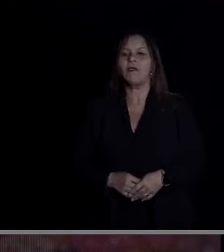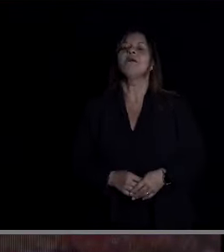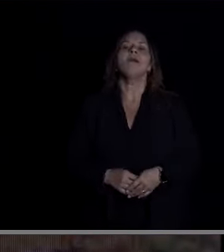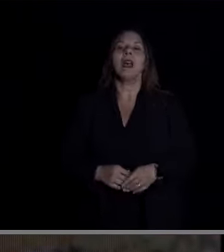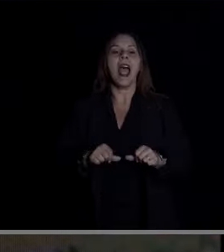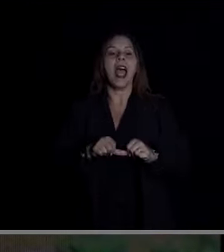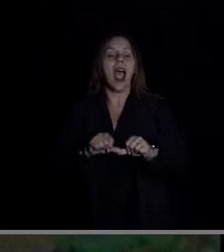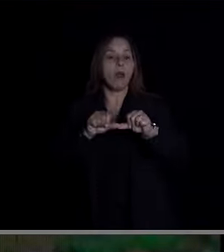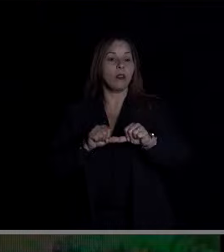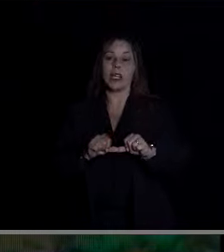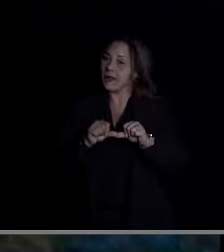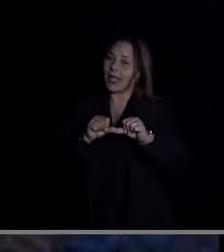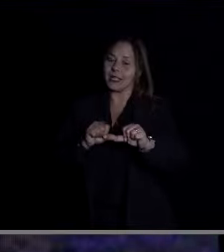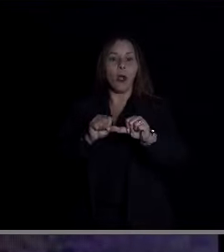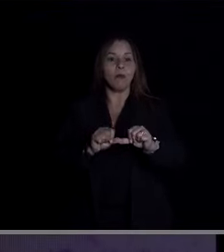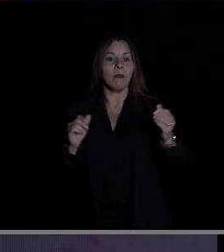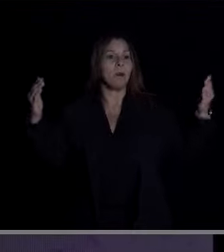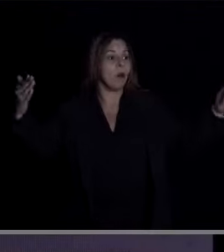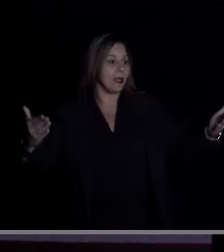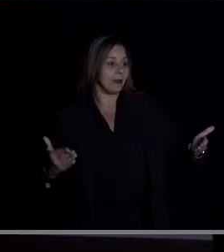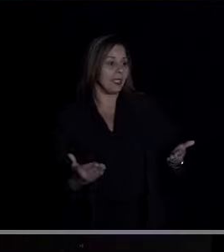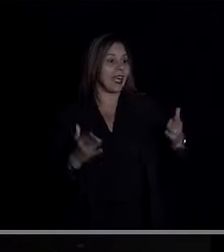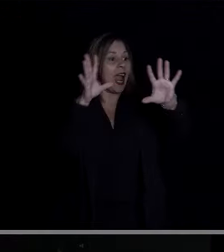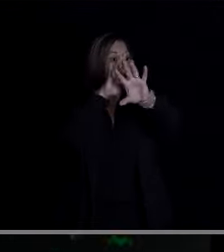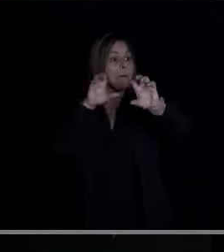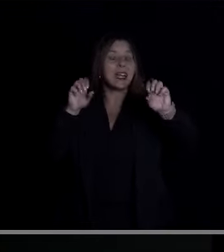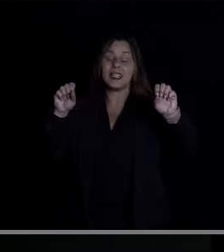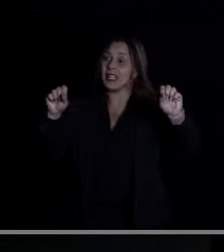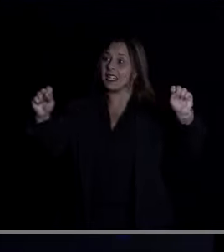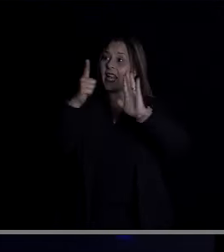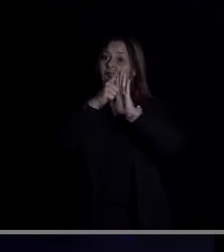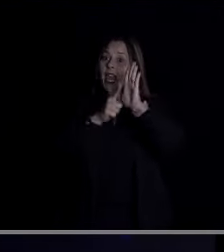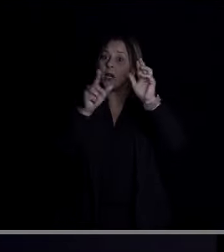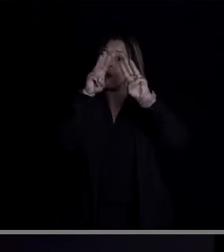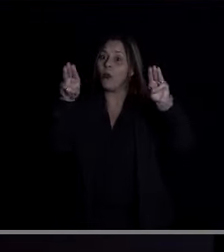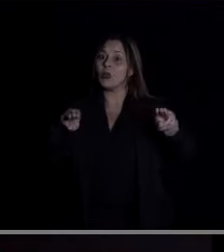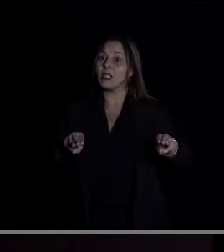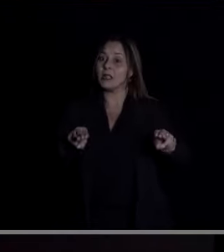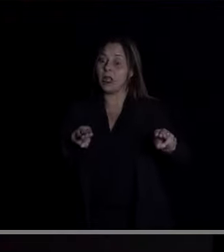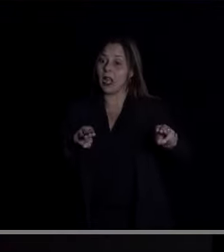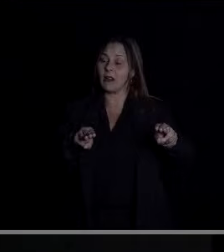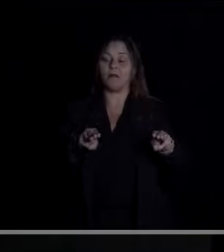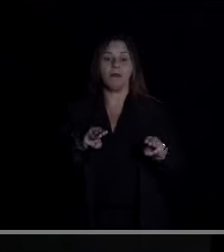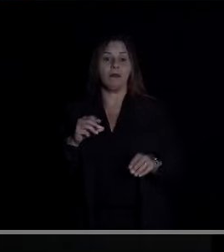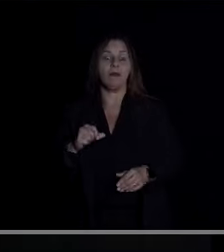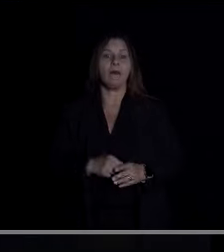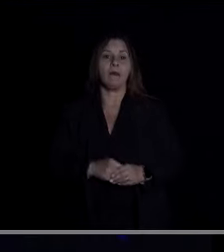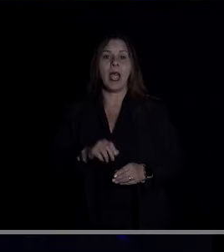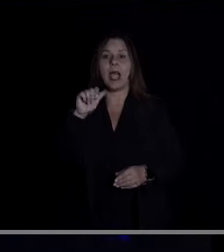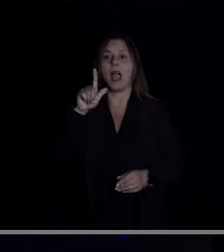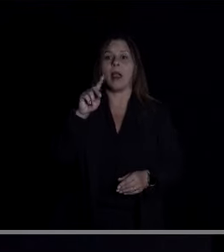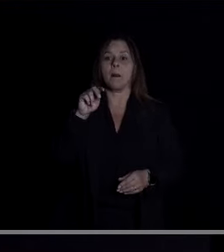A continuación, vamos a invitar al presidente de la Legislatura Municipal, honorable Alberto Costa de